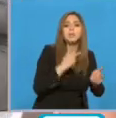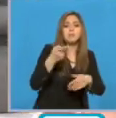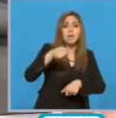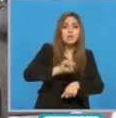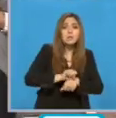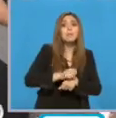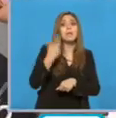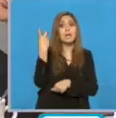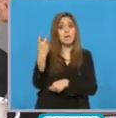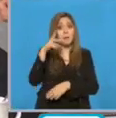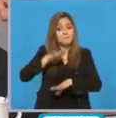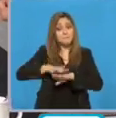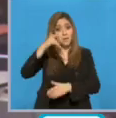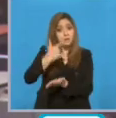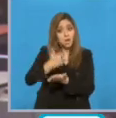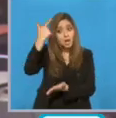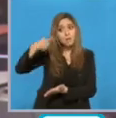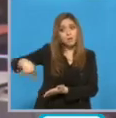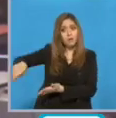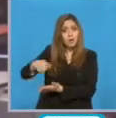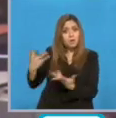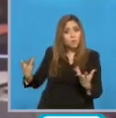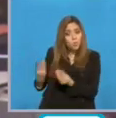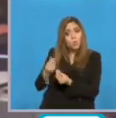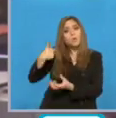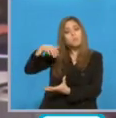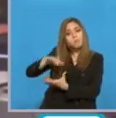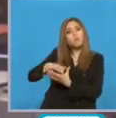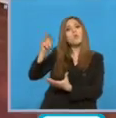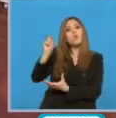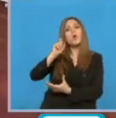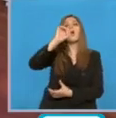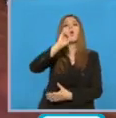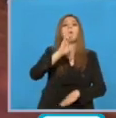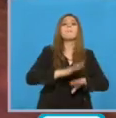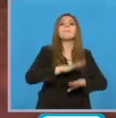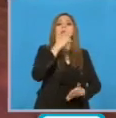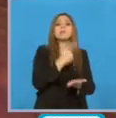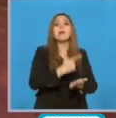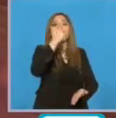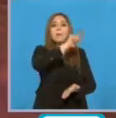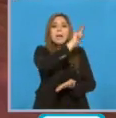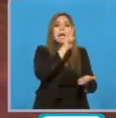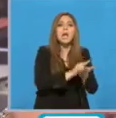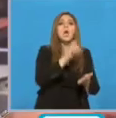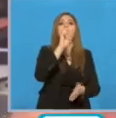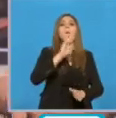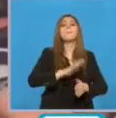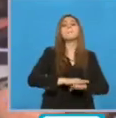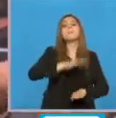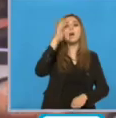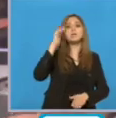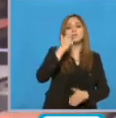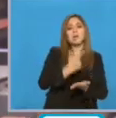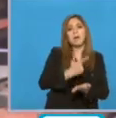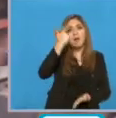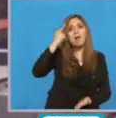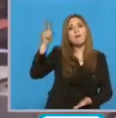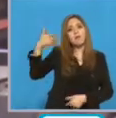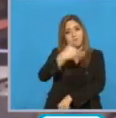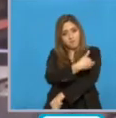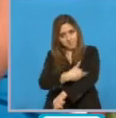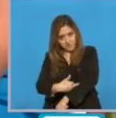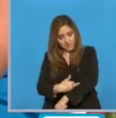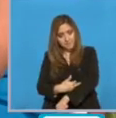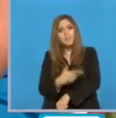problema muy grave con la Claro. pareja, un problema muy grave incluso con la ley, un problema muy grave con la familia. Afortunadamente hay clínicas del sueño Eso.